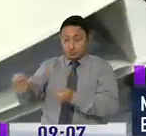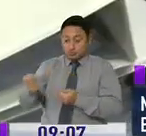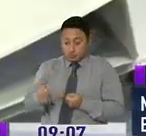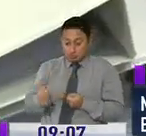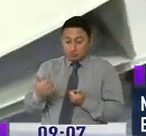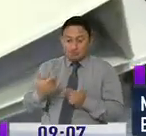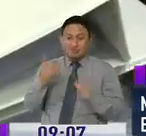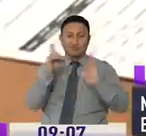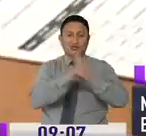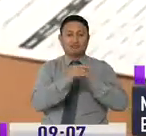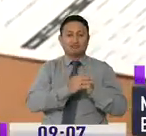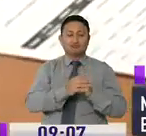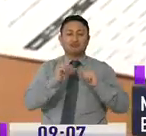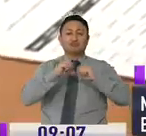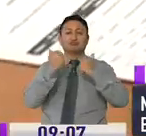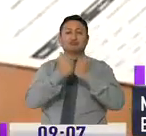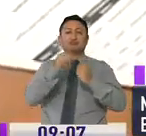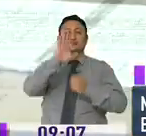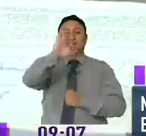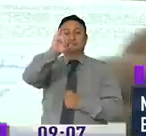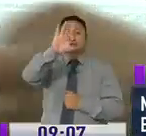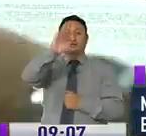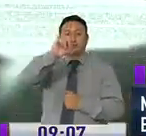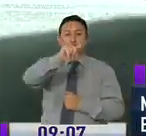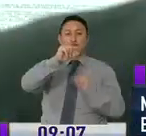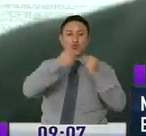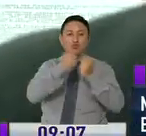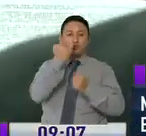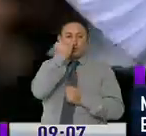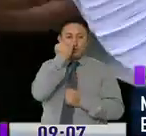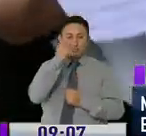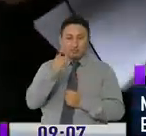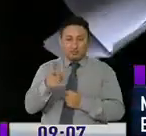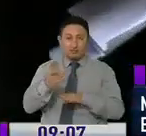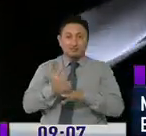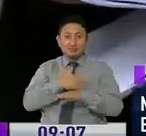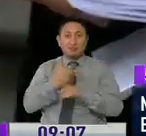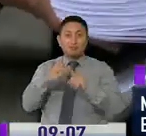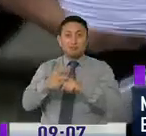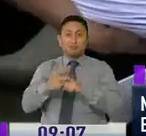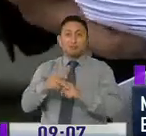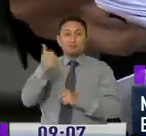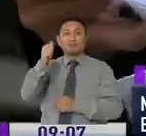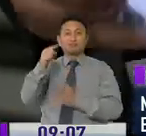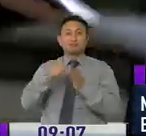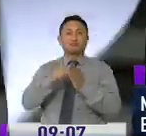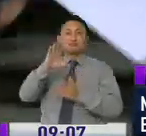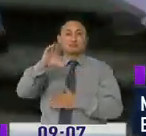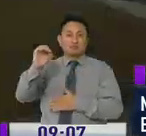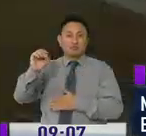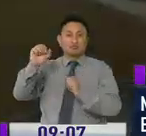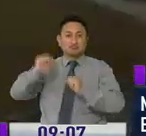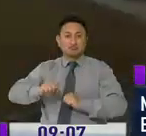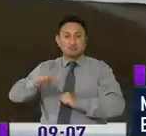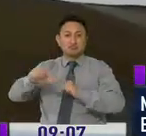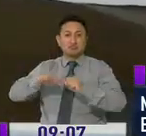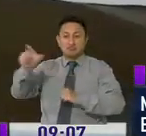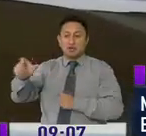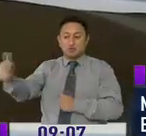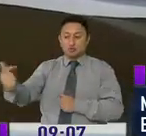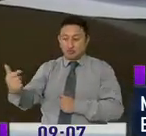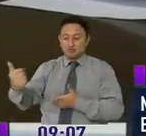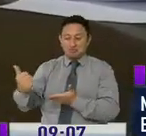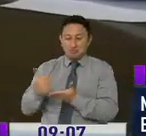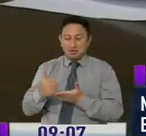en la cual se acusa al legislador de Pachacútic, Tito Puenchir, de supuestamente haber solicitado una cuota para contratar de asesora, a quien